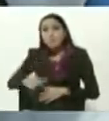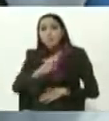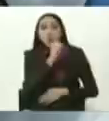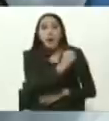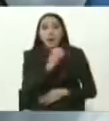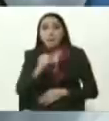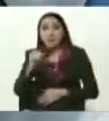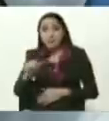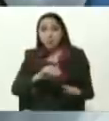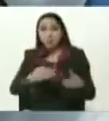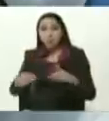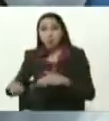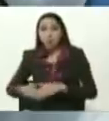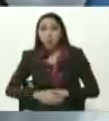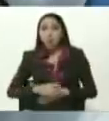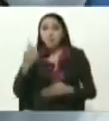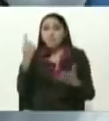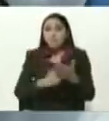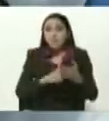asesinadas,